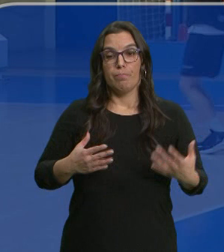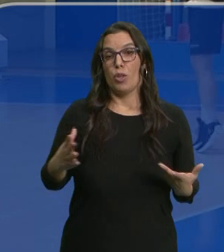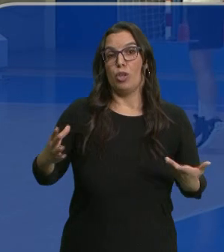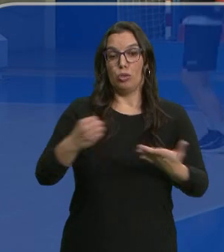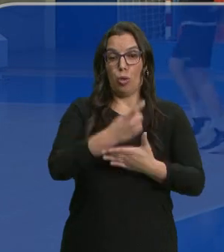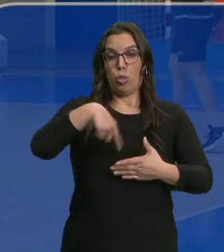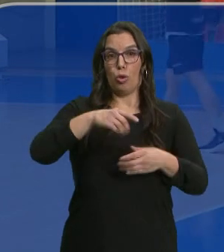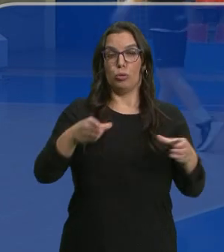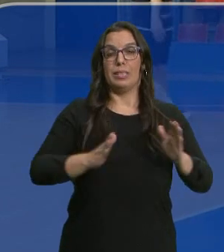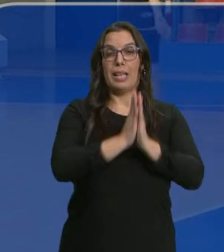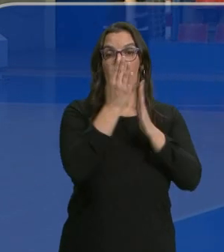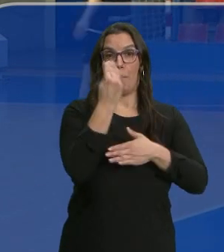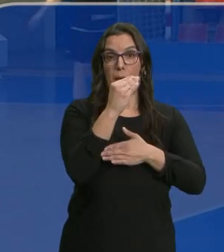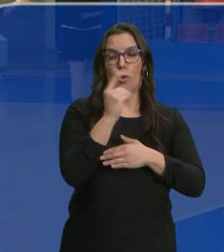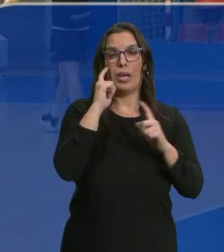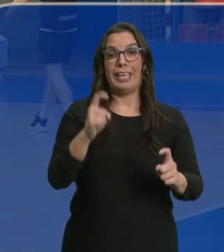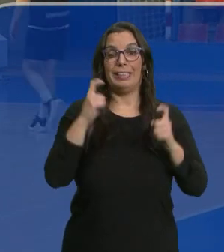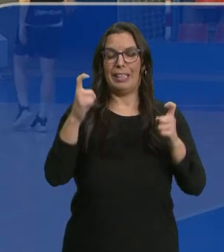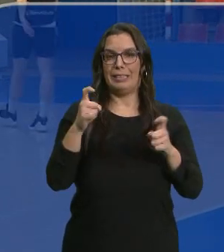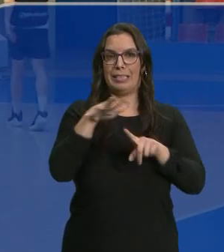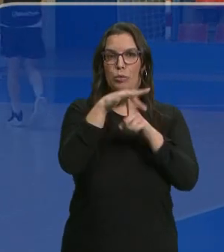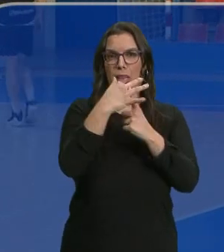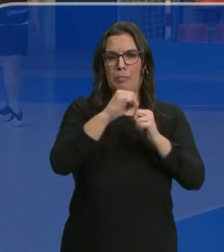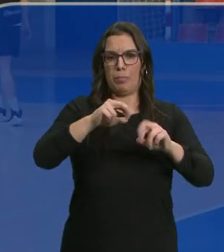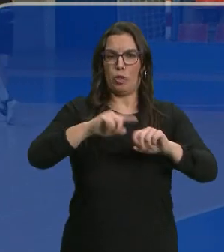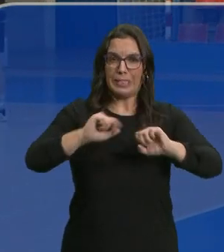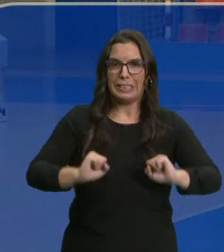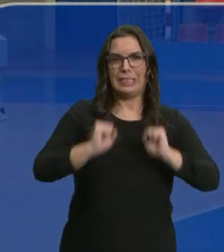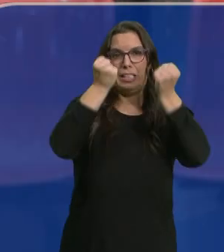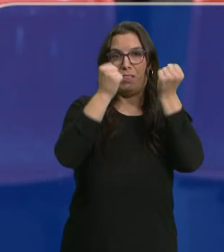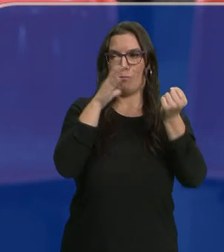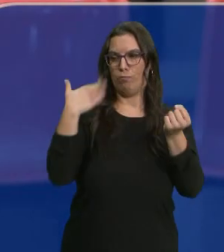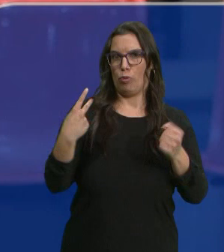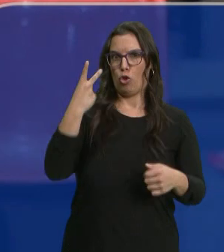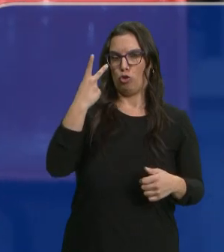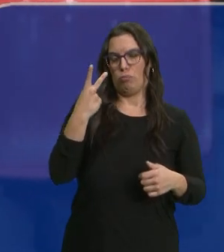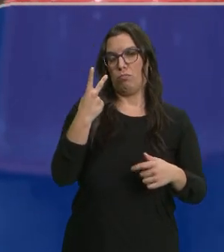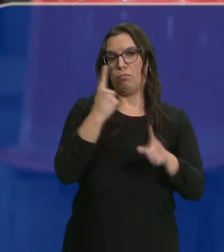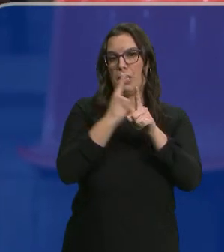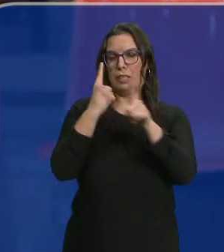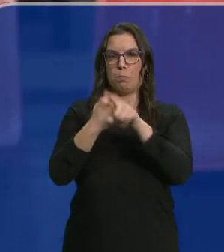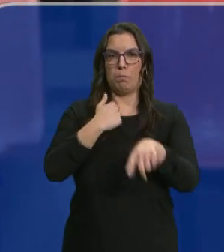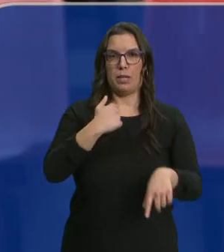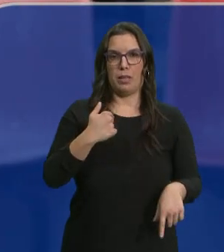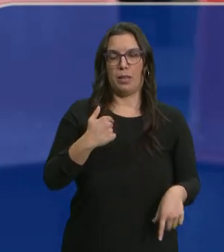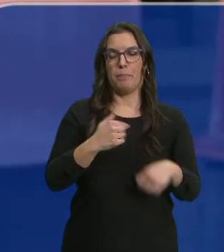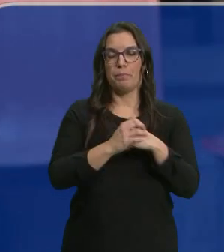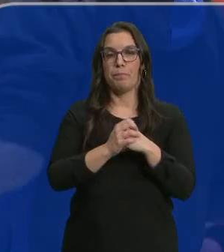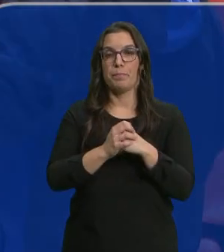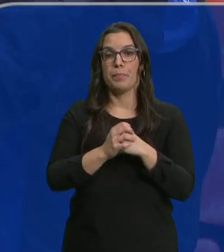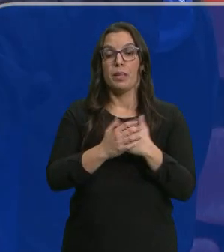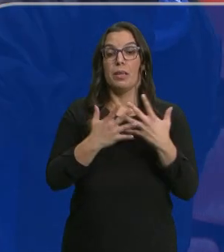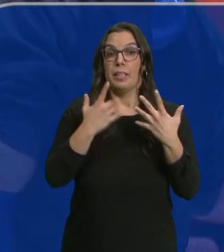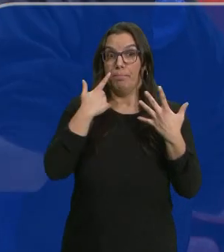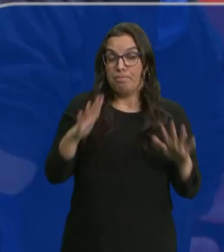Todos en el Hereda San Pablo están remando para salir del bache en el que se ha metido el equipo en las 2 últimas jornadas después de las derrotas ante Alicante y Andorra.